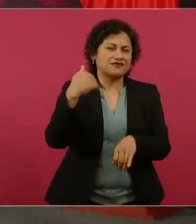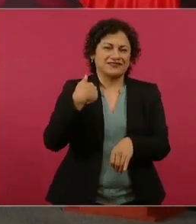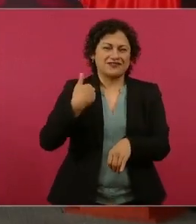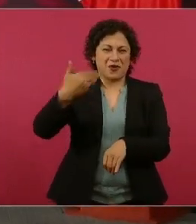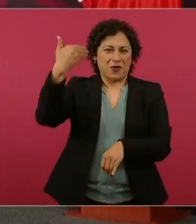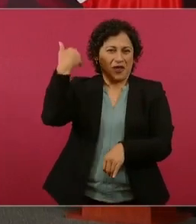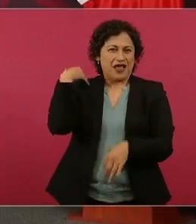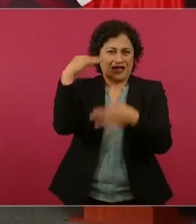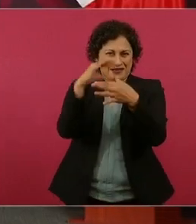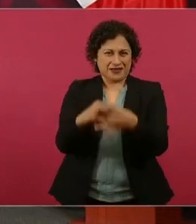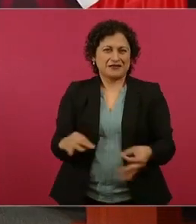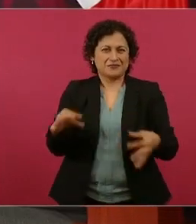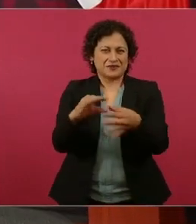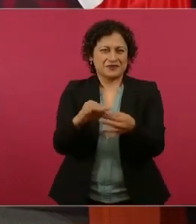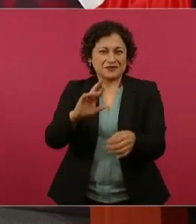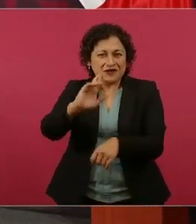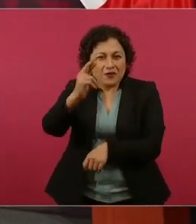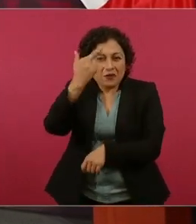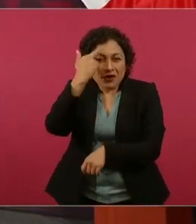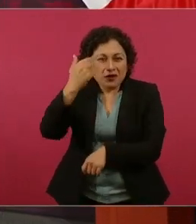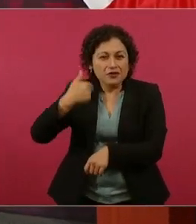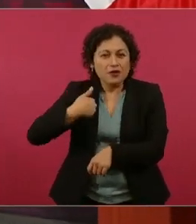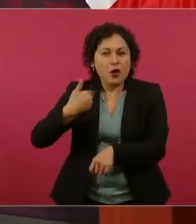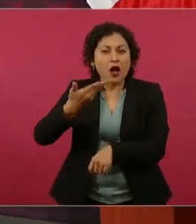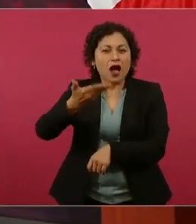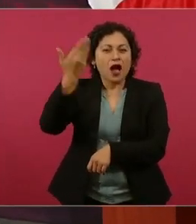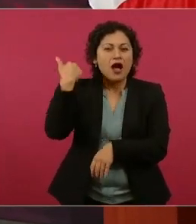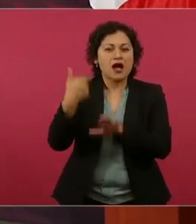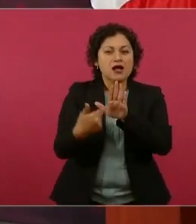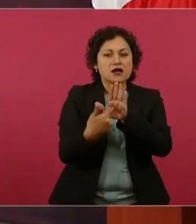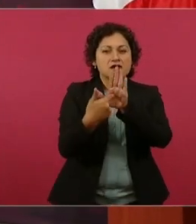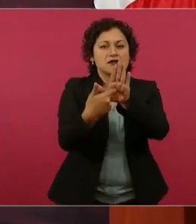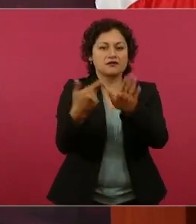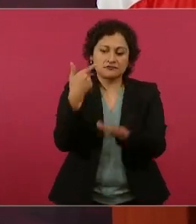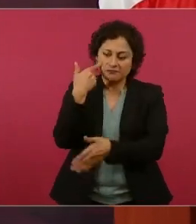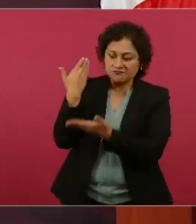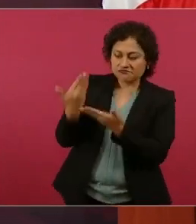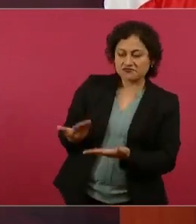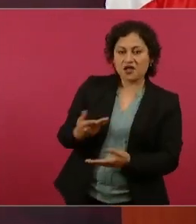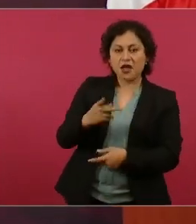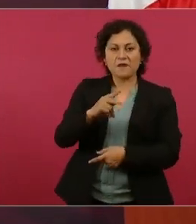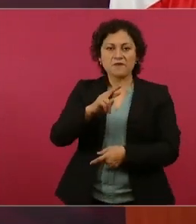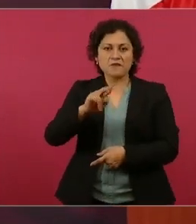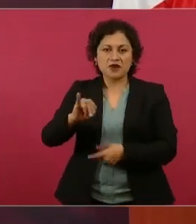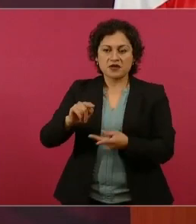el acuerdo PRI-PAN, que empezamos a hablar del PRIAN,